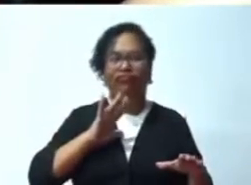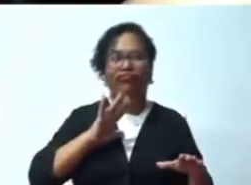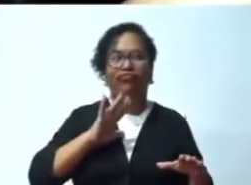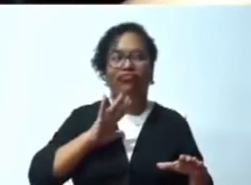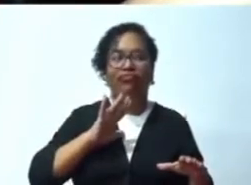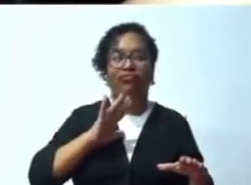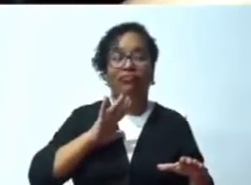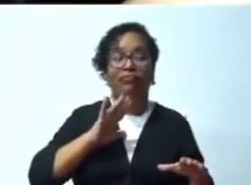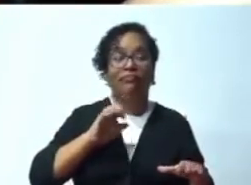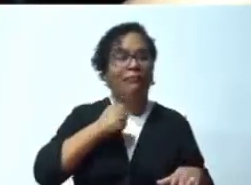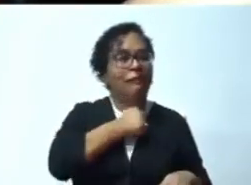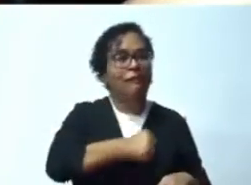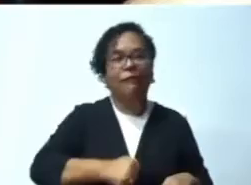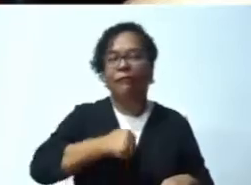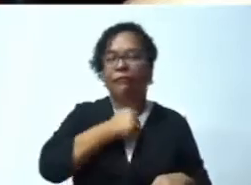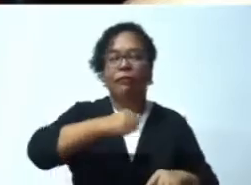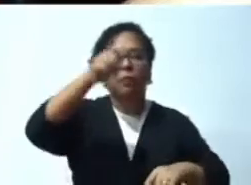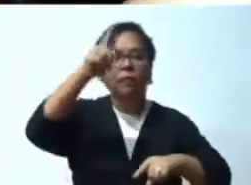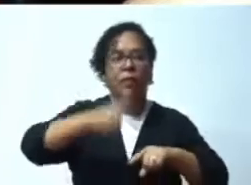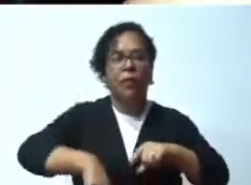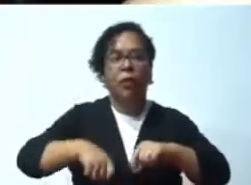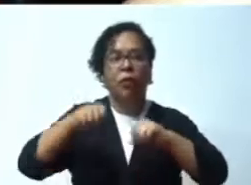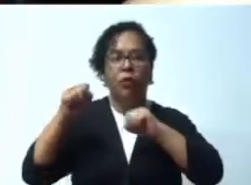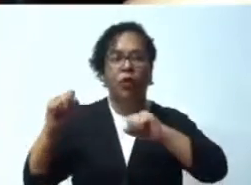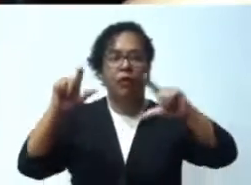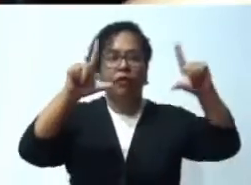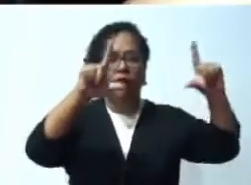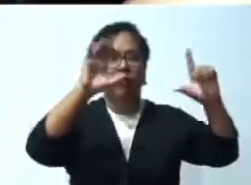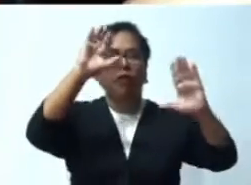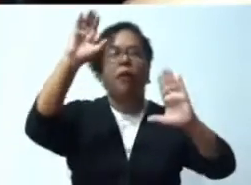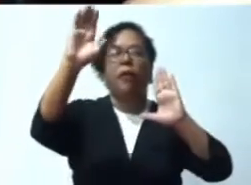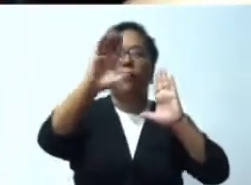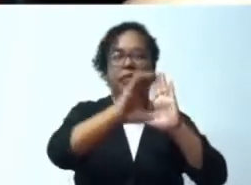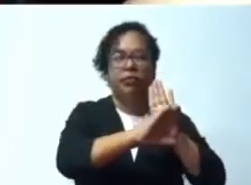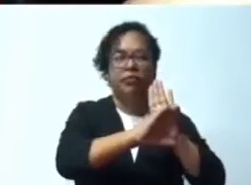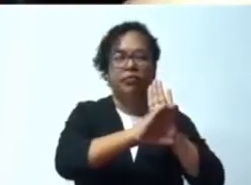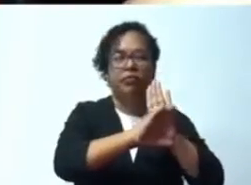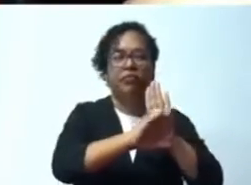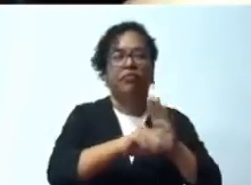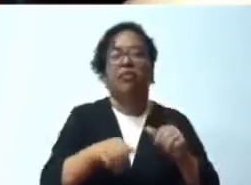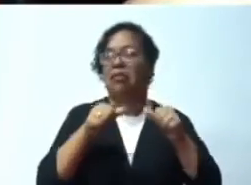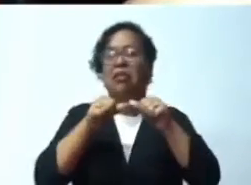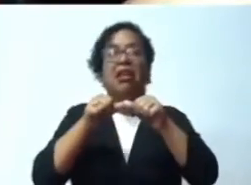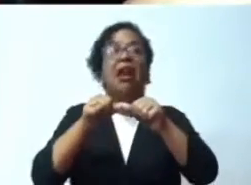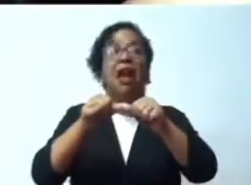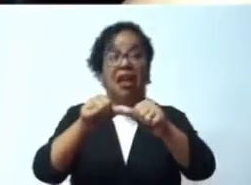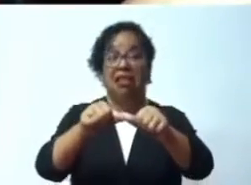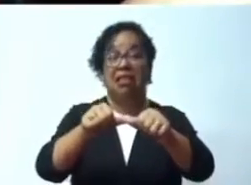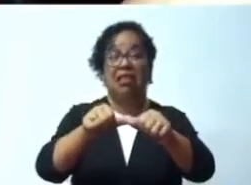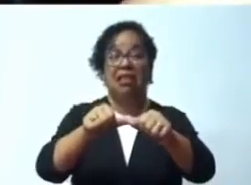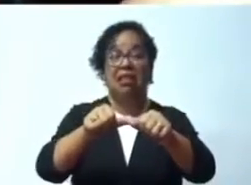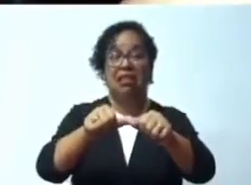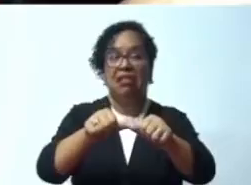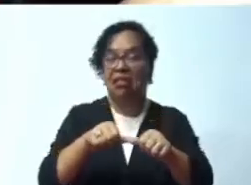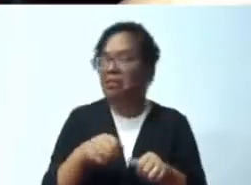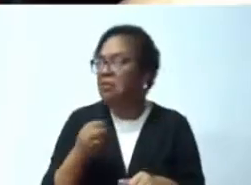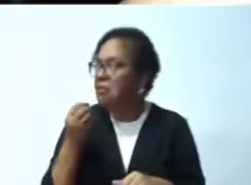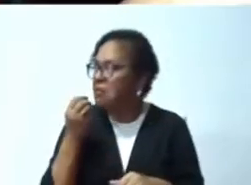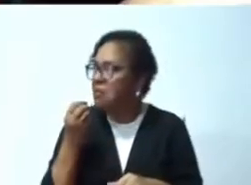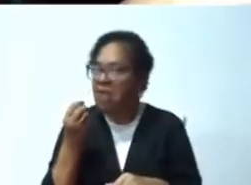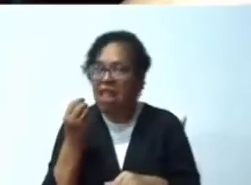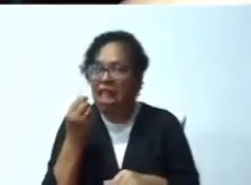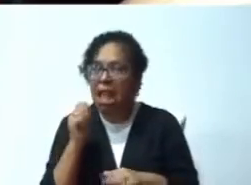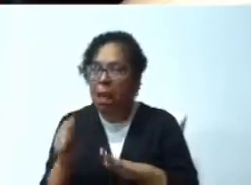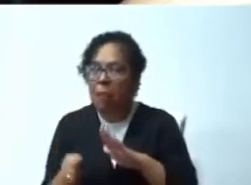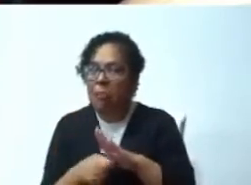problemas con el sistema, pero no es verdad. Pueden seguir chantajeando, pueden seguir, yo vivo ahí en el PEL La Antillana, y pueden